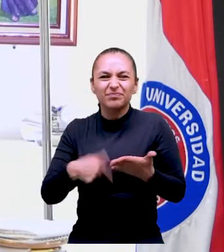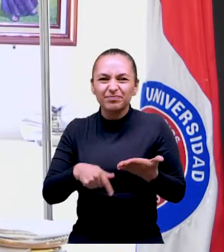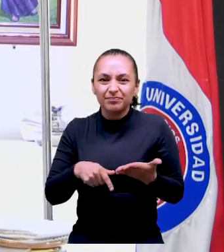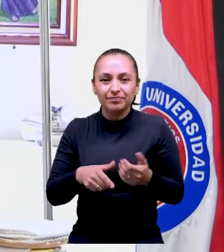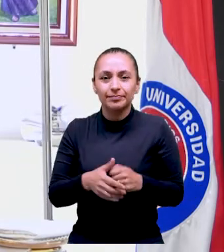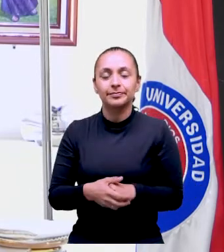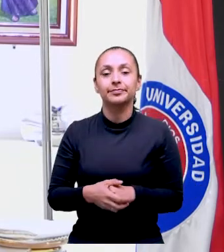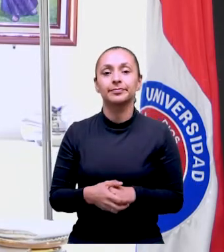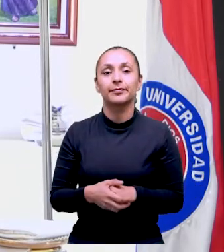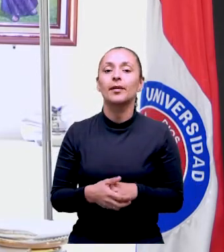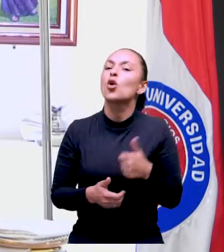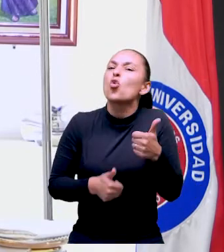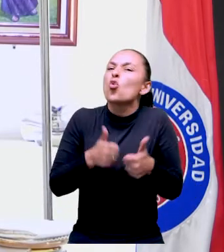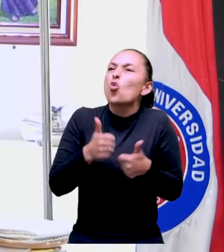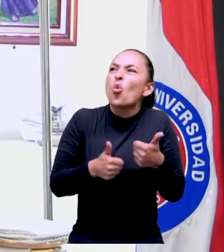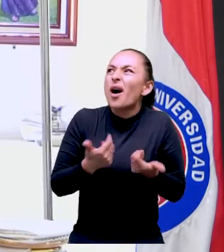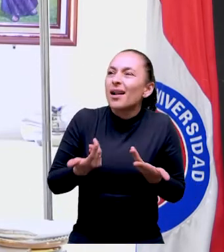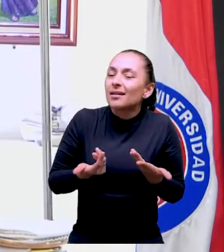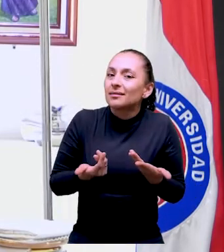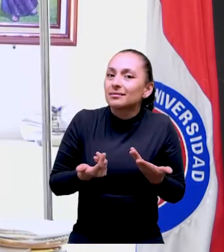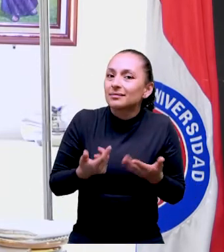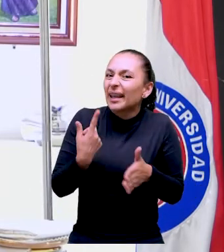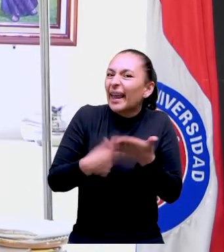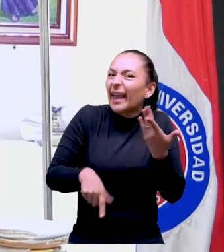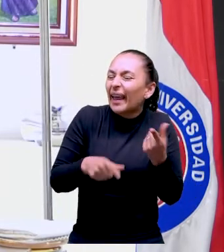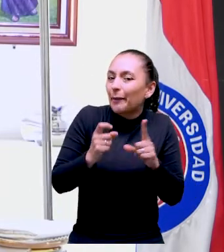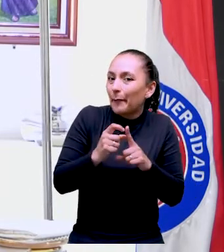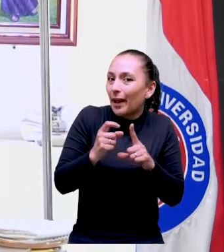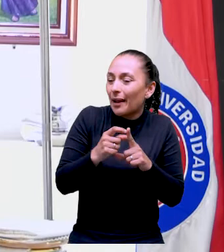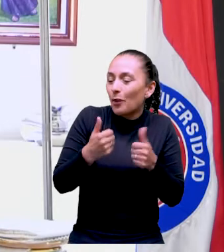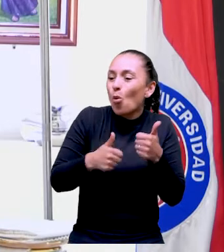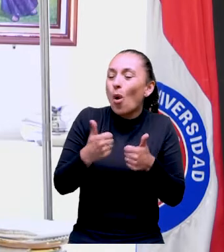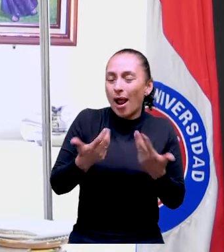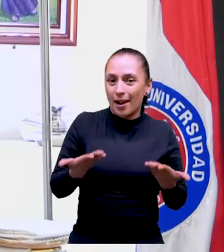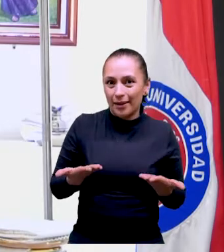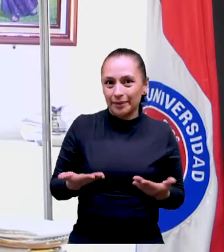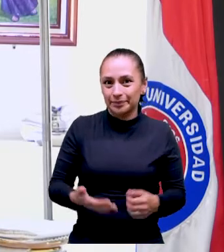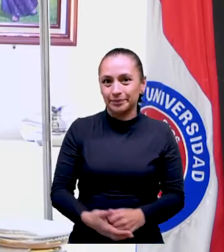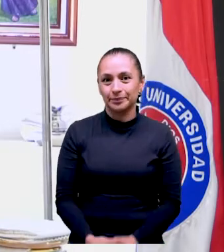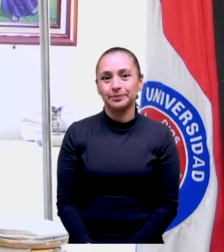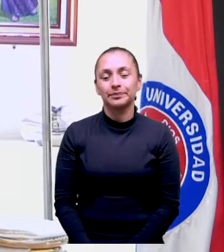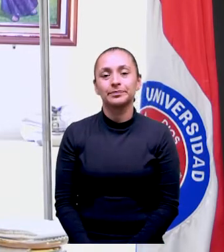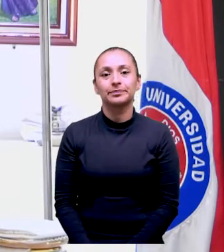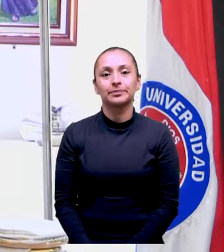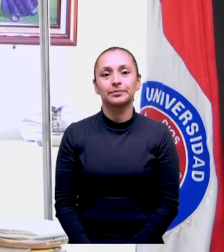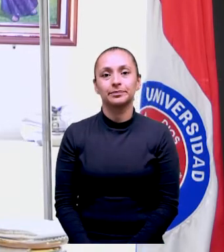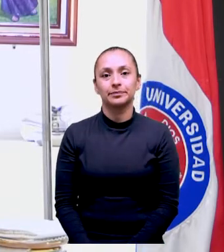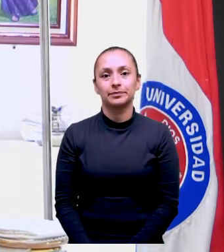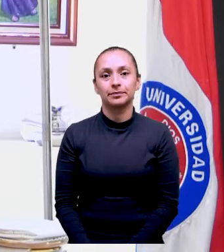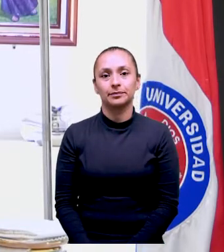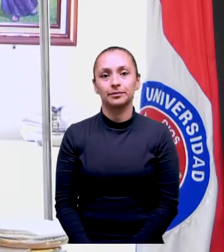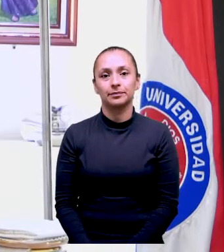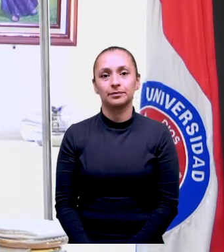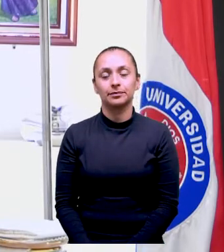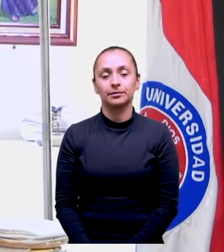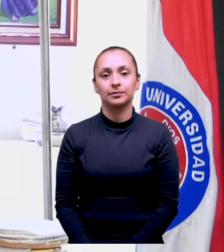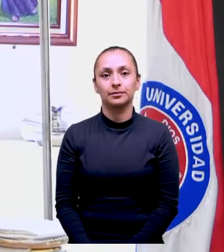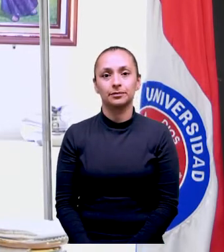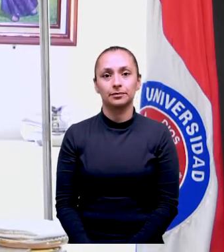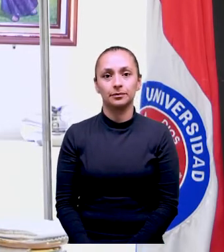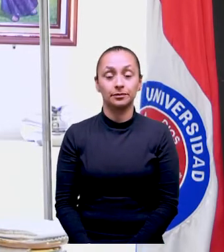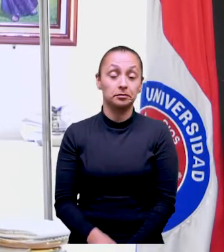palabras y que sería y cuáles serían las palabras de jesús